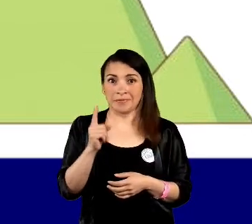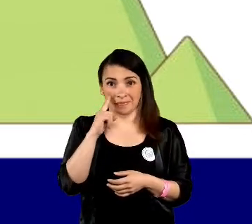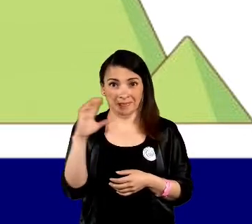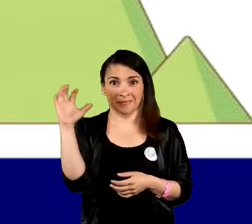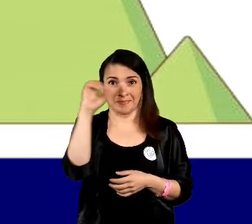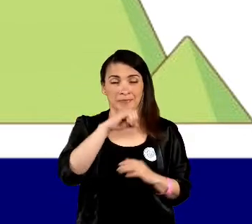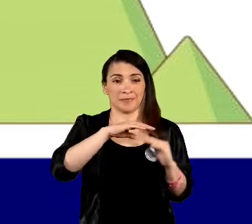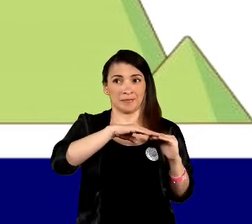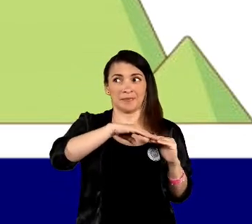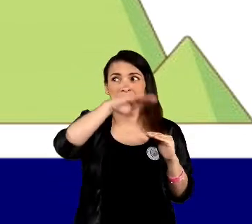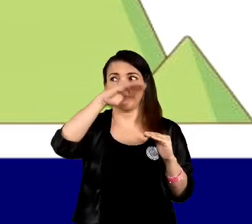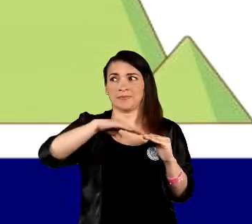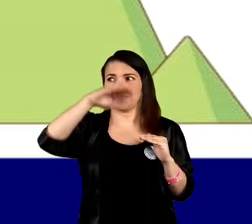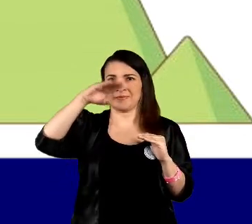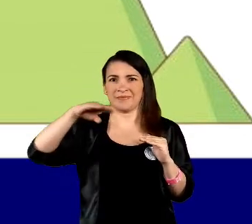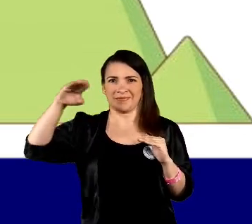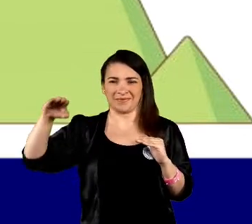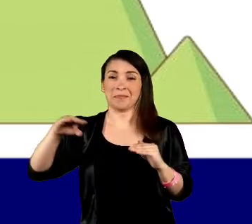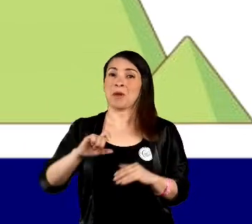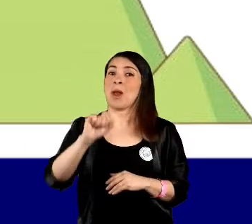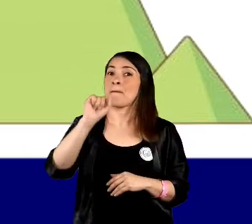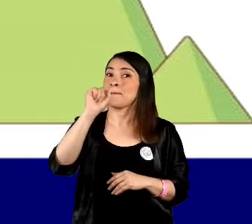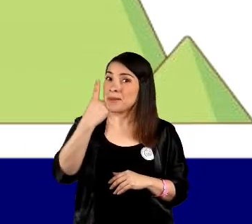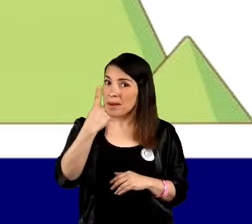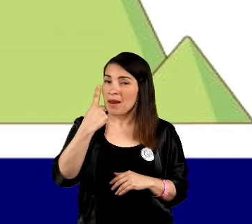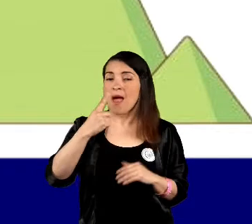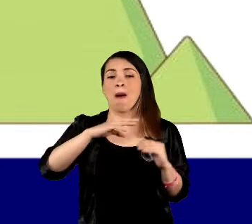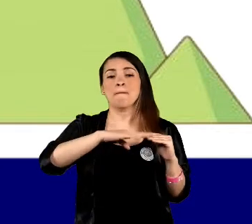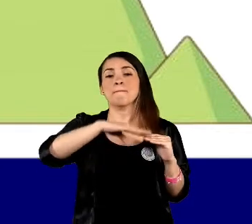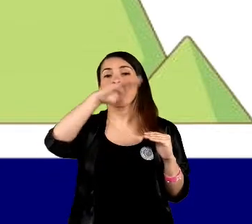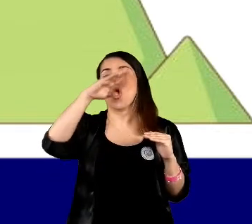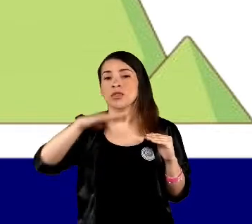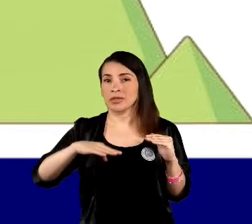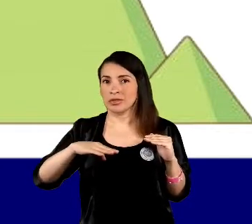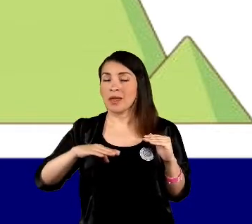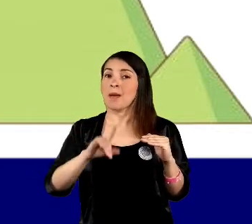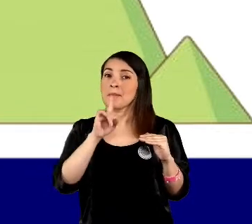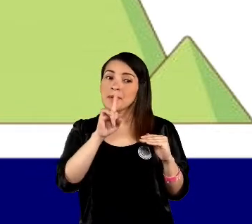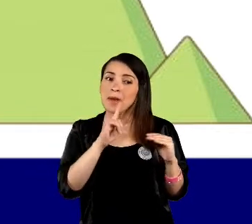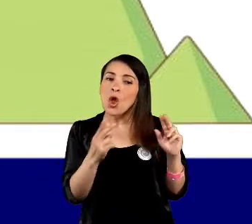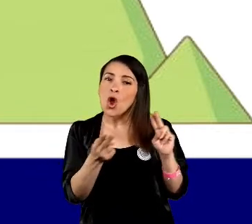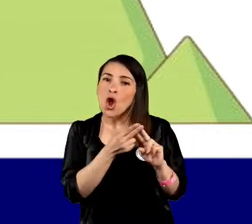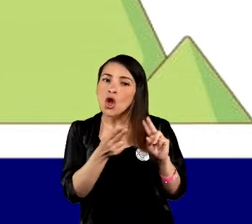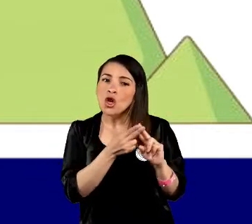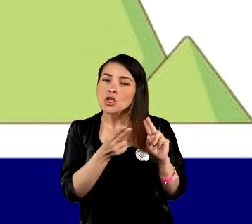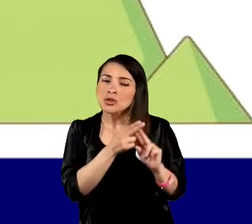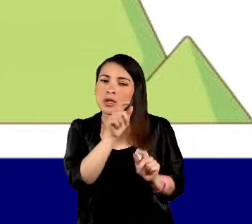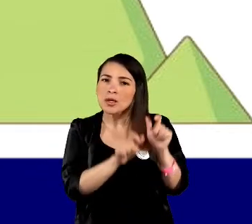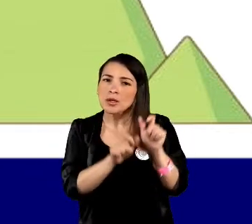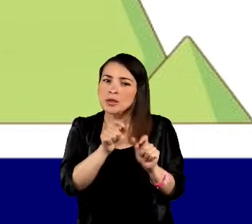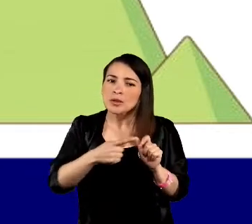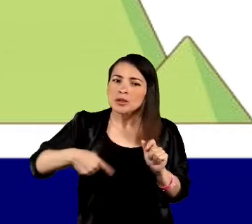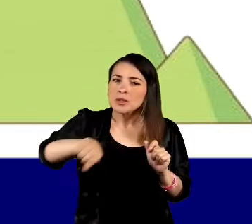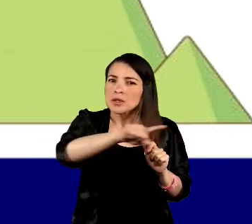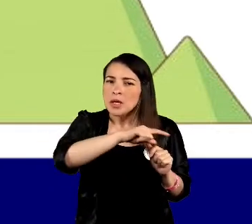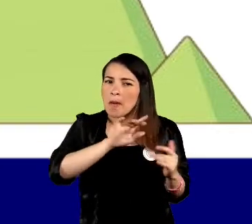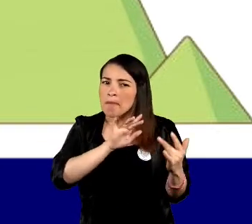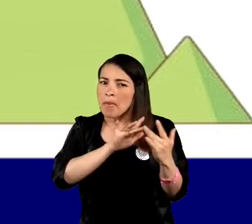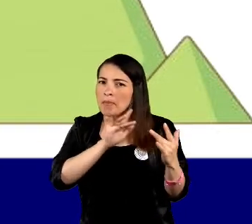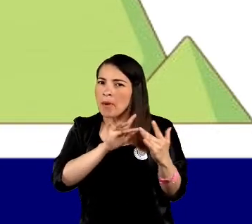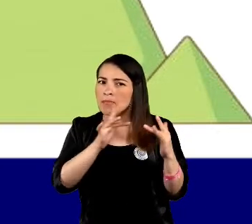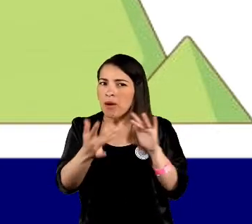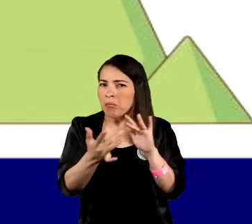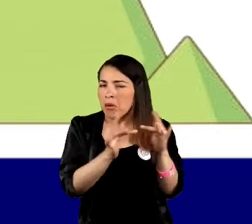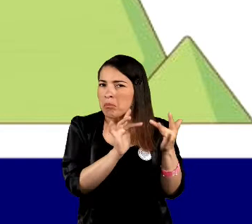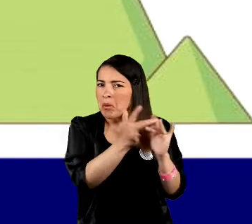es vincularse es conocer gente de la industria es conocer al otro empezar a